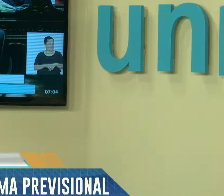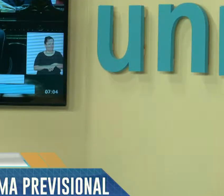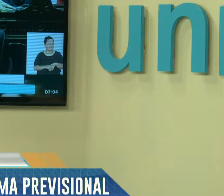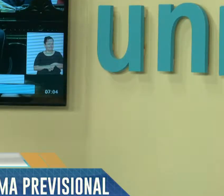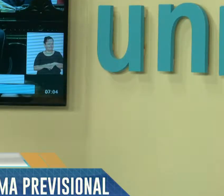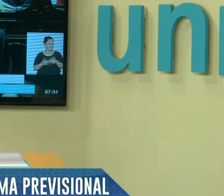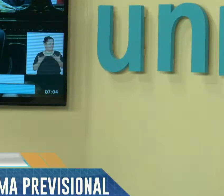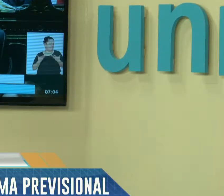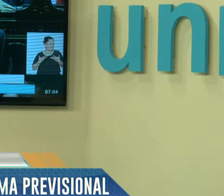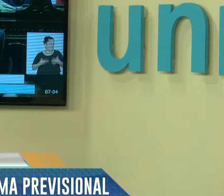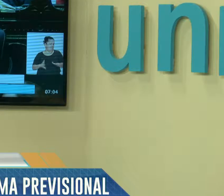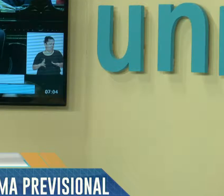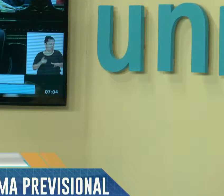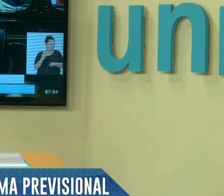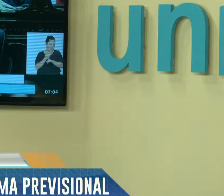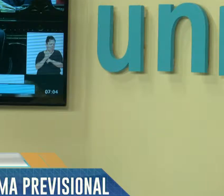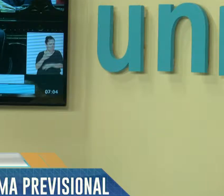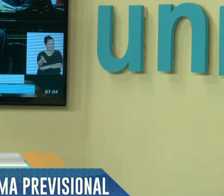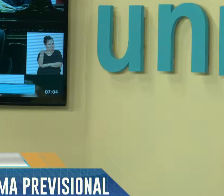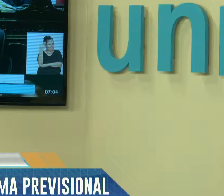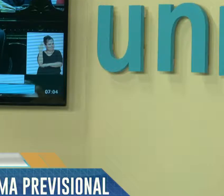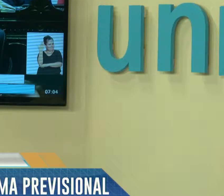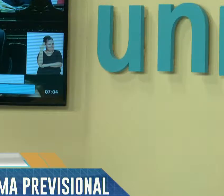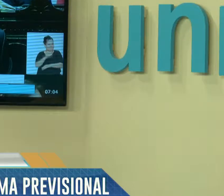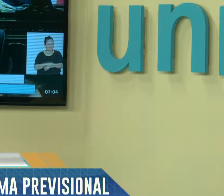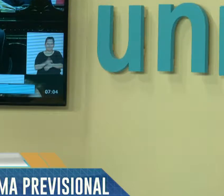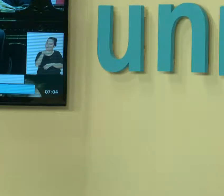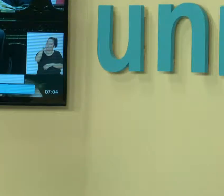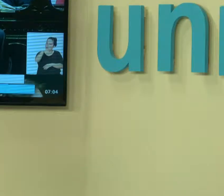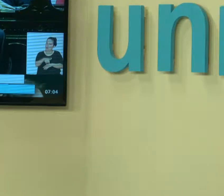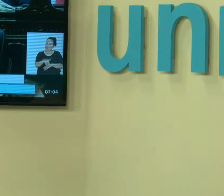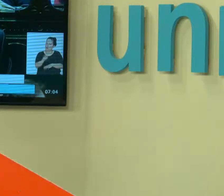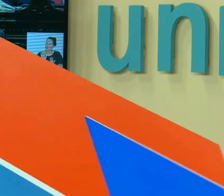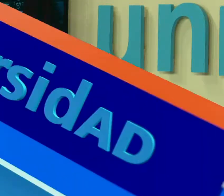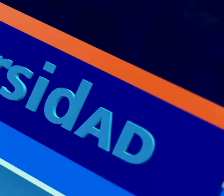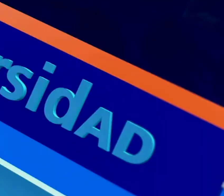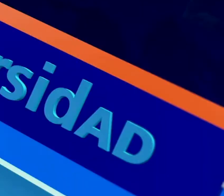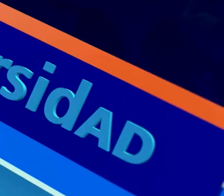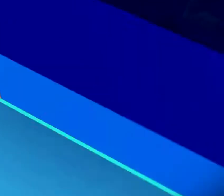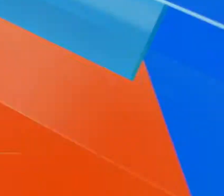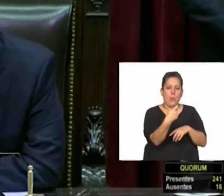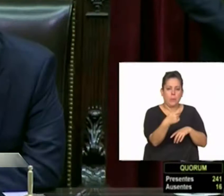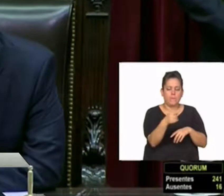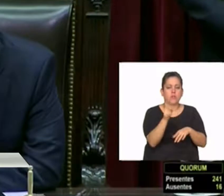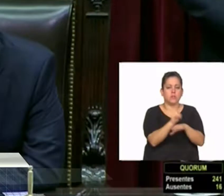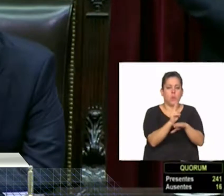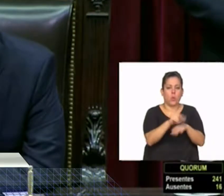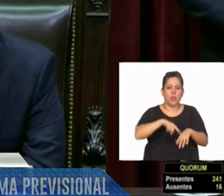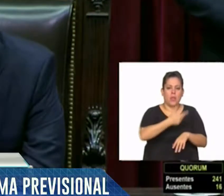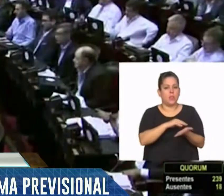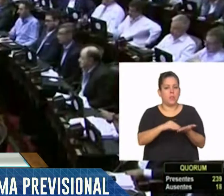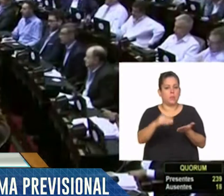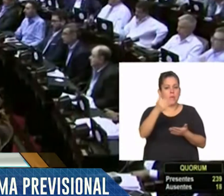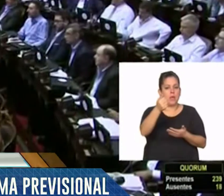previsional que, bueno, muchos sectores consideran que es totalmente perjudicial para los jubilados de